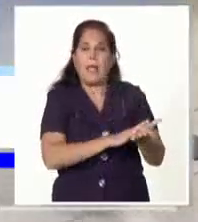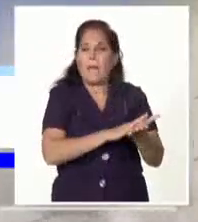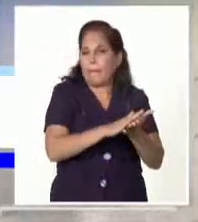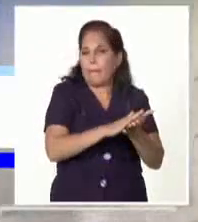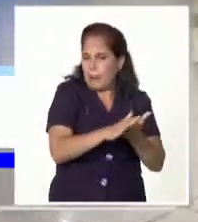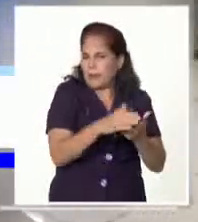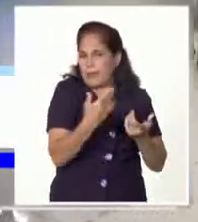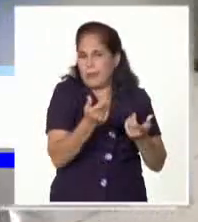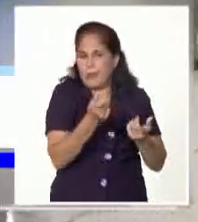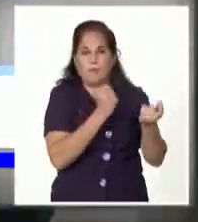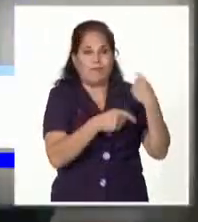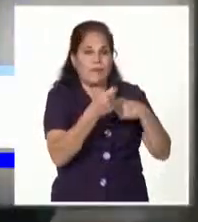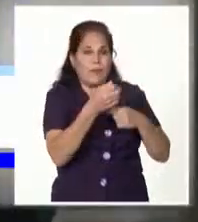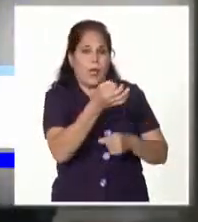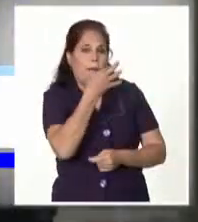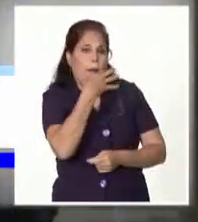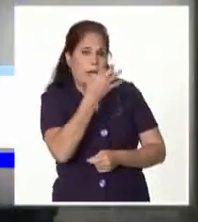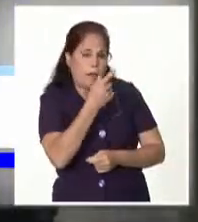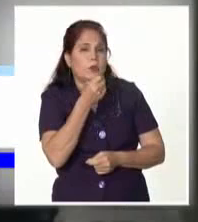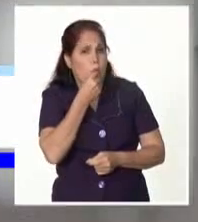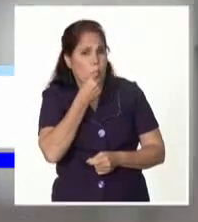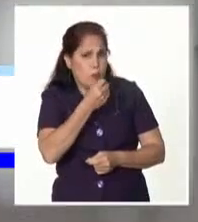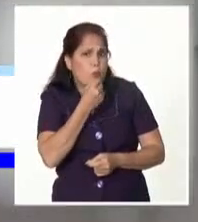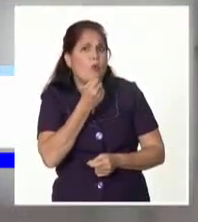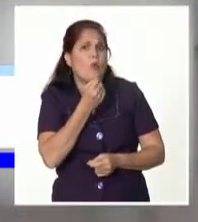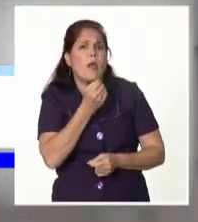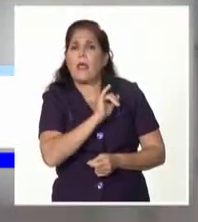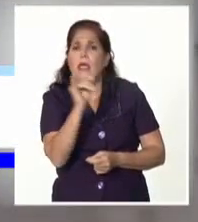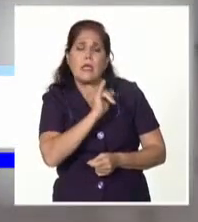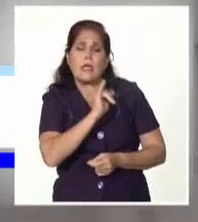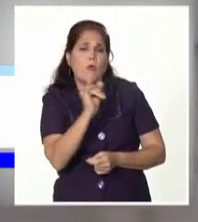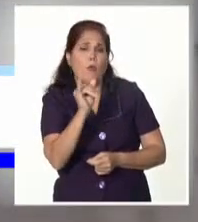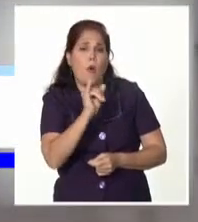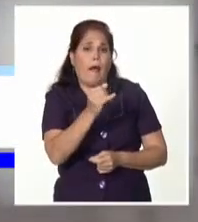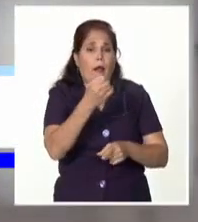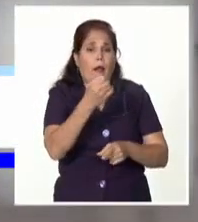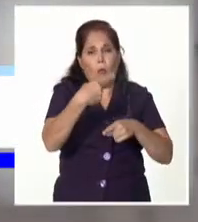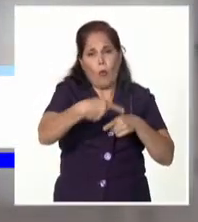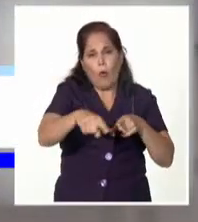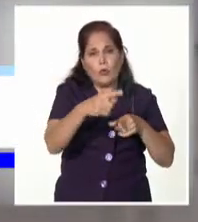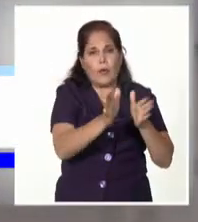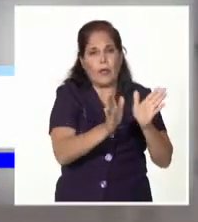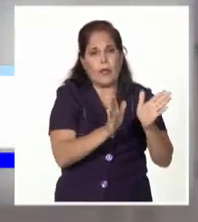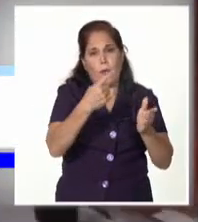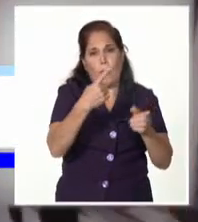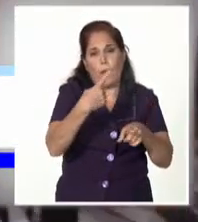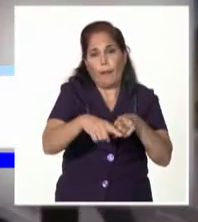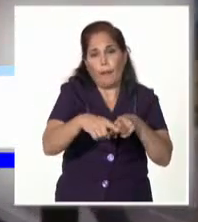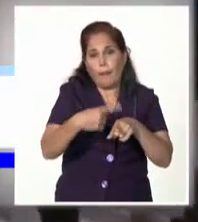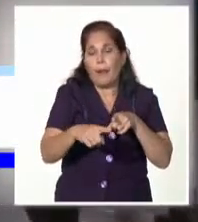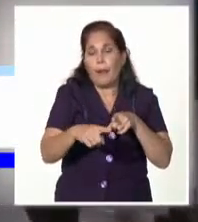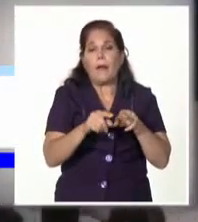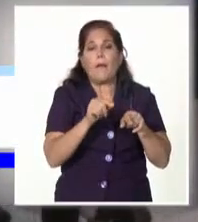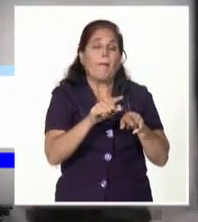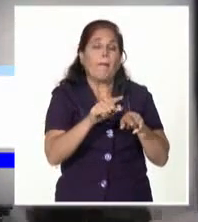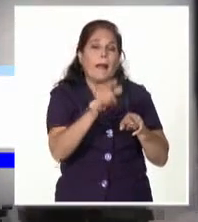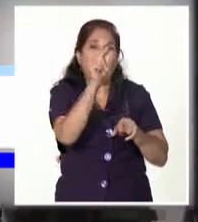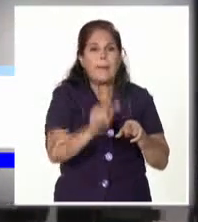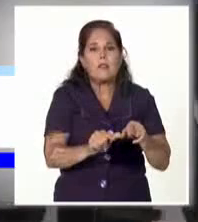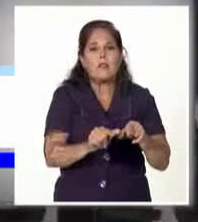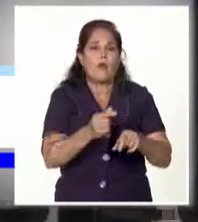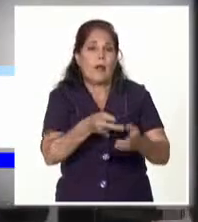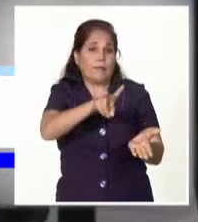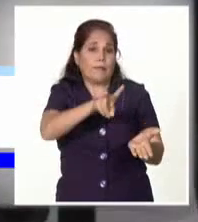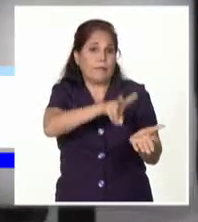la importación de medicamentos que podrán importarse como insumos, equipos médicos, aditamentos para personas encamadas